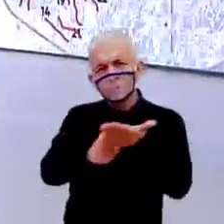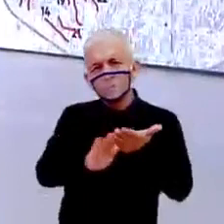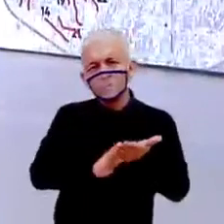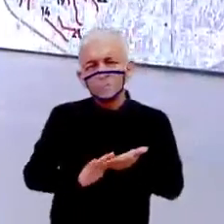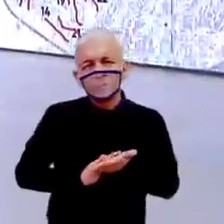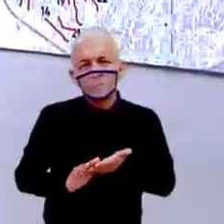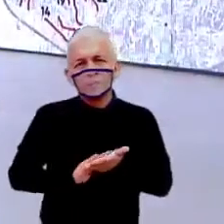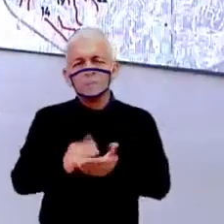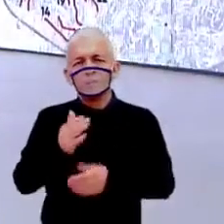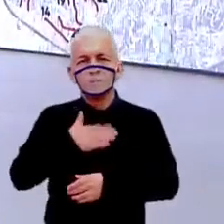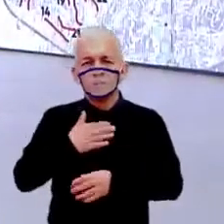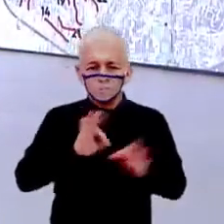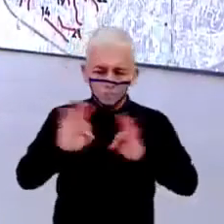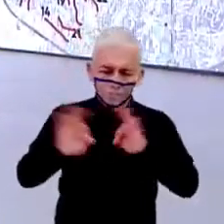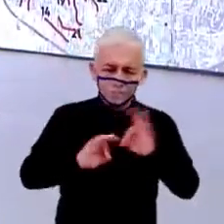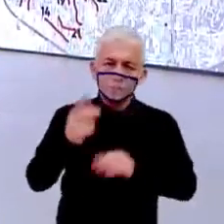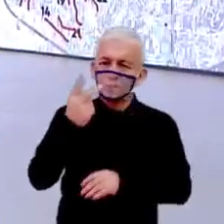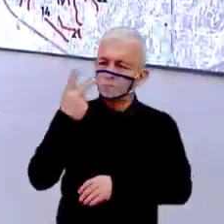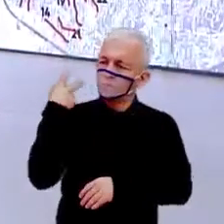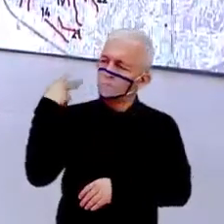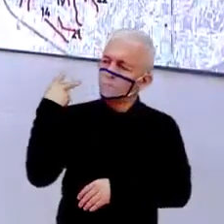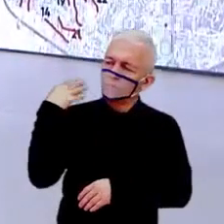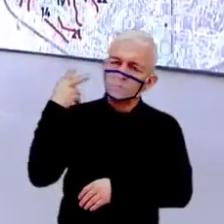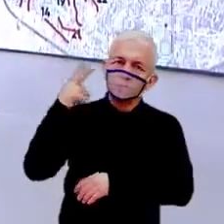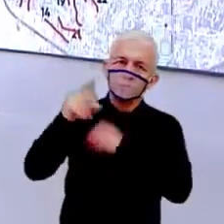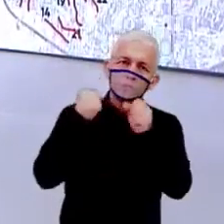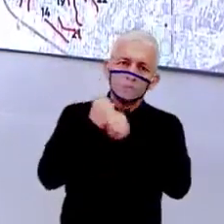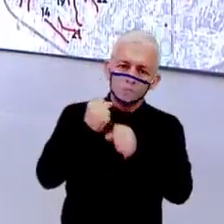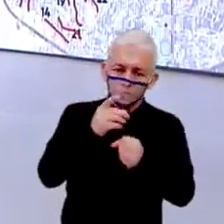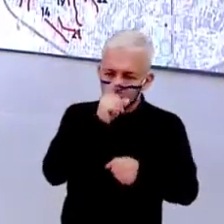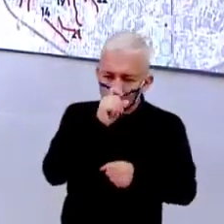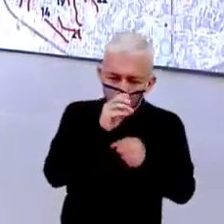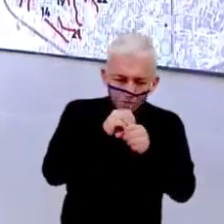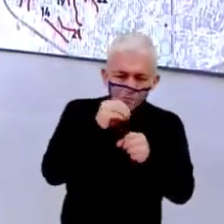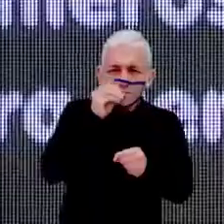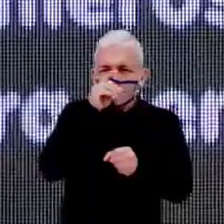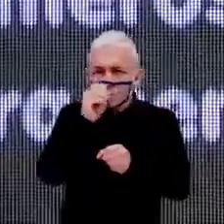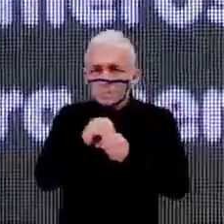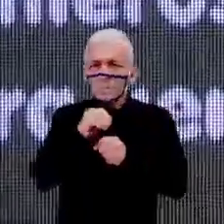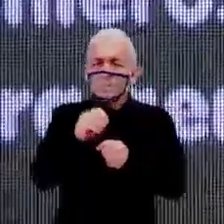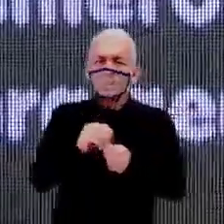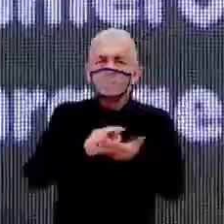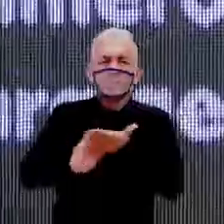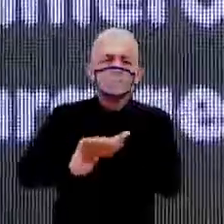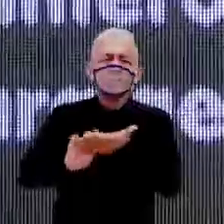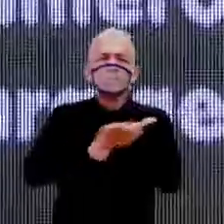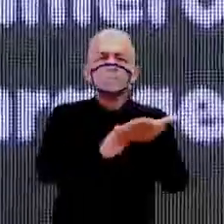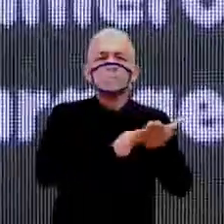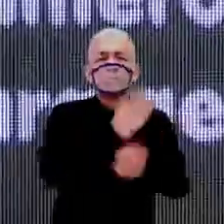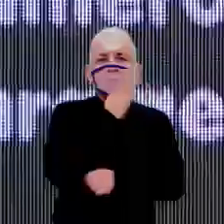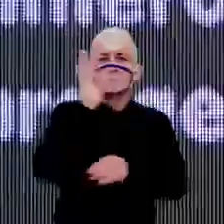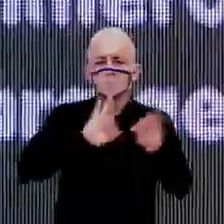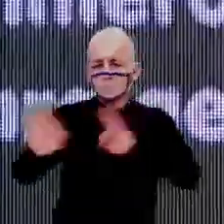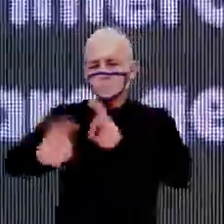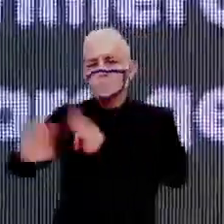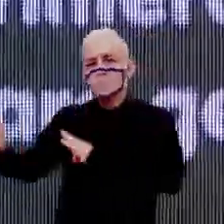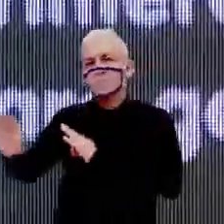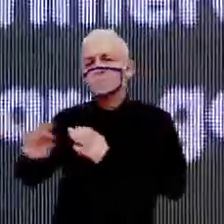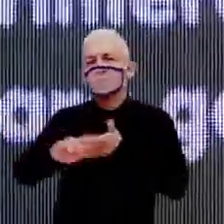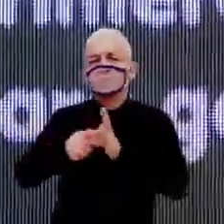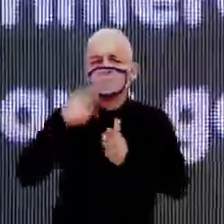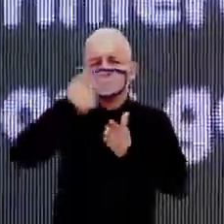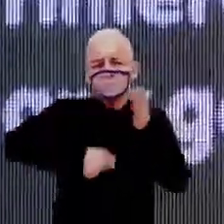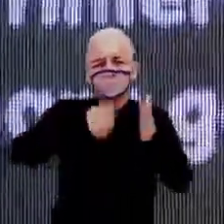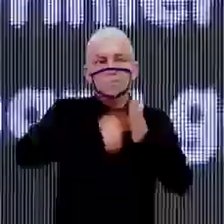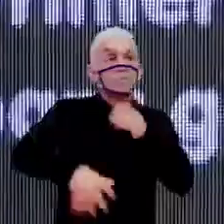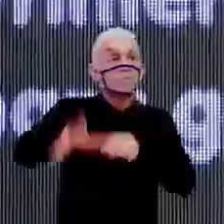tan eficientemente estos últimos 12 años, ahorrando y haciendo que la plata rinda, que lo hemos hecho en su mayoría con los